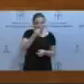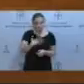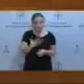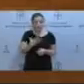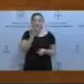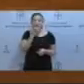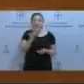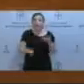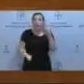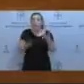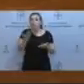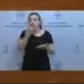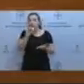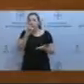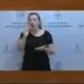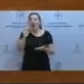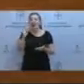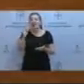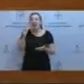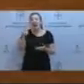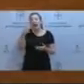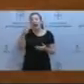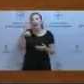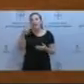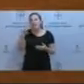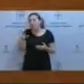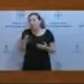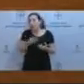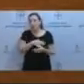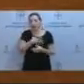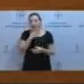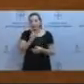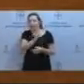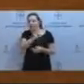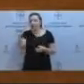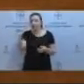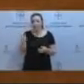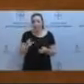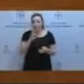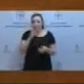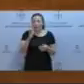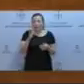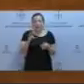comparamos con Afganistán, debemos ser la bomba. Pero todas las comparaciones que yo he hecho aquí son con otras comunidades